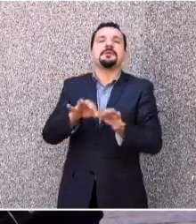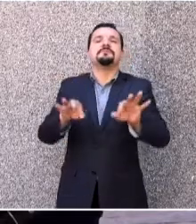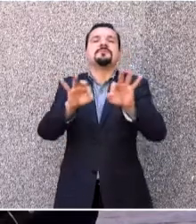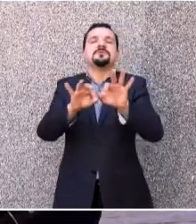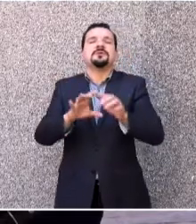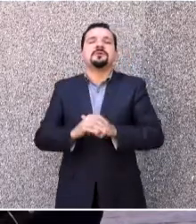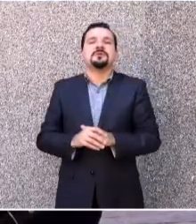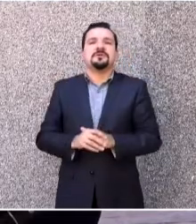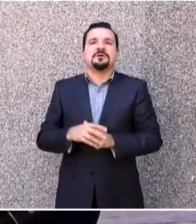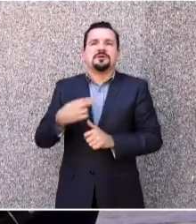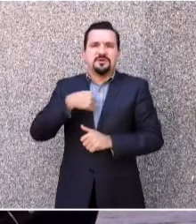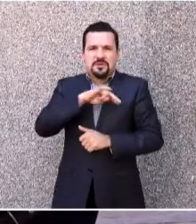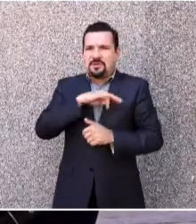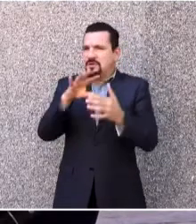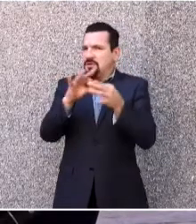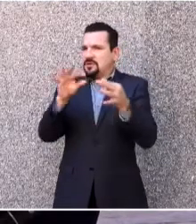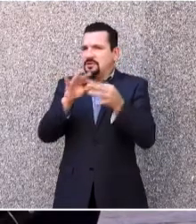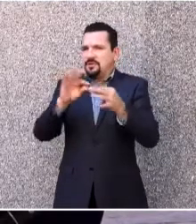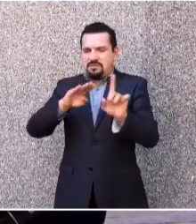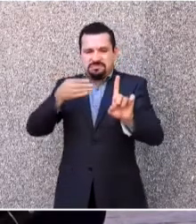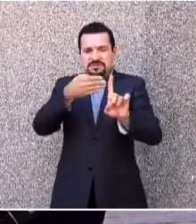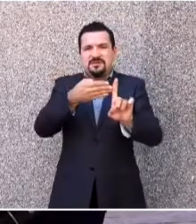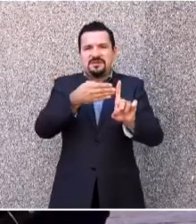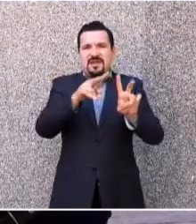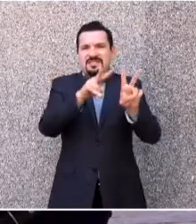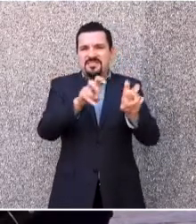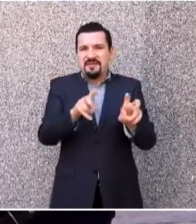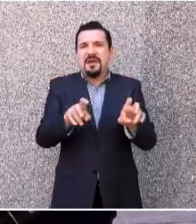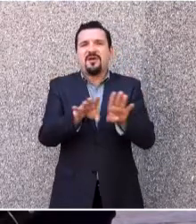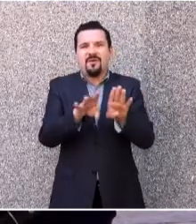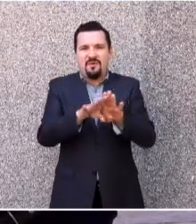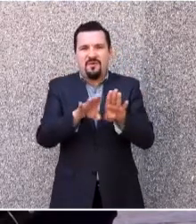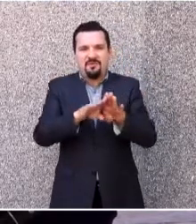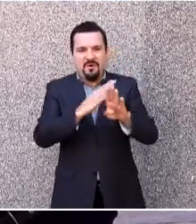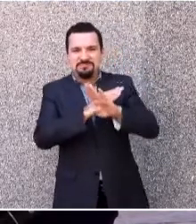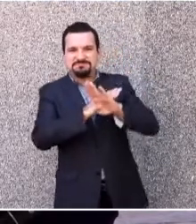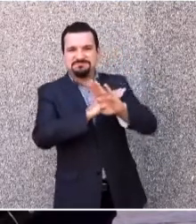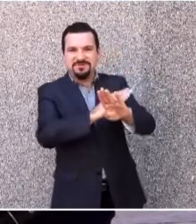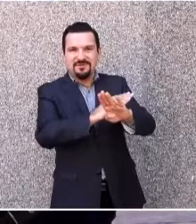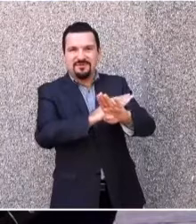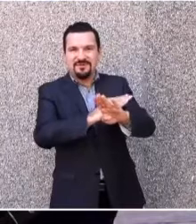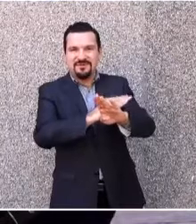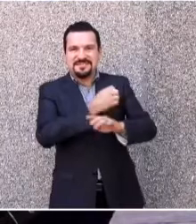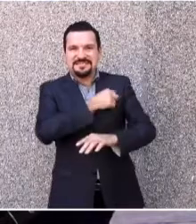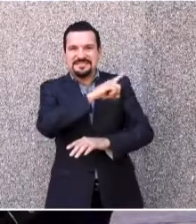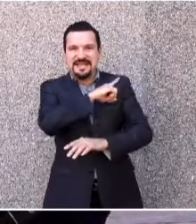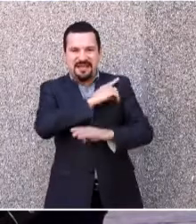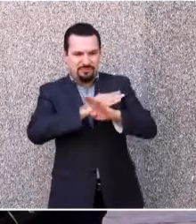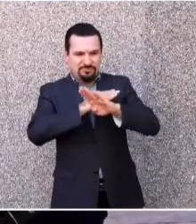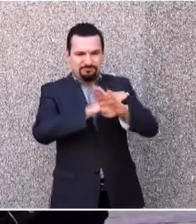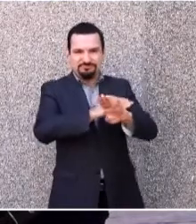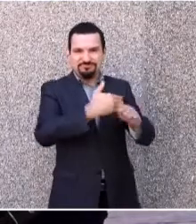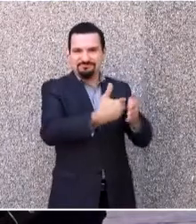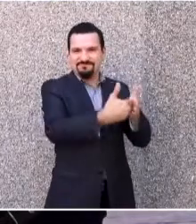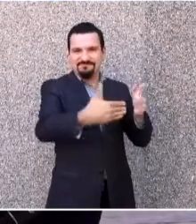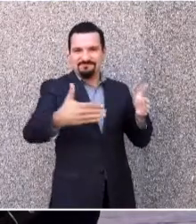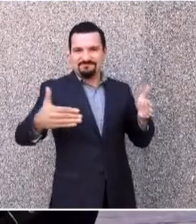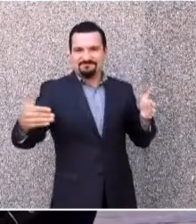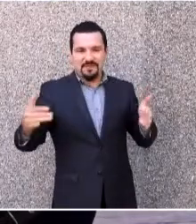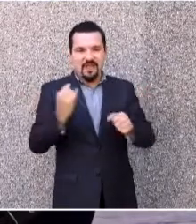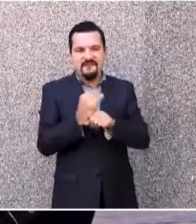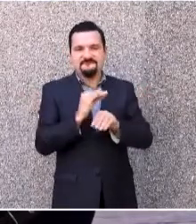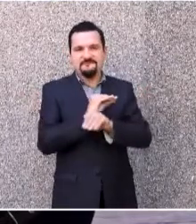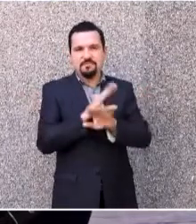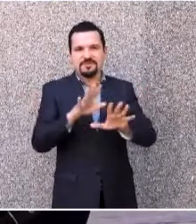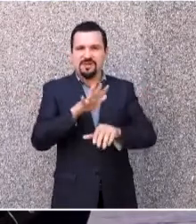todo, qué medidas, los cercos sanitarios que se deben intensificar y